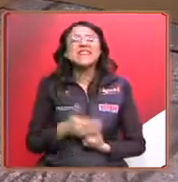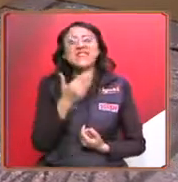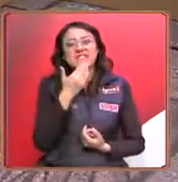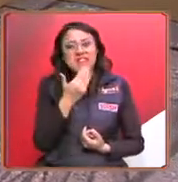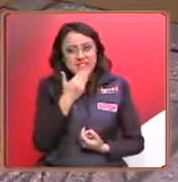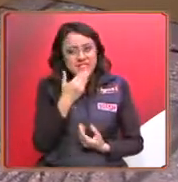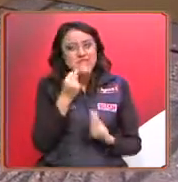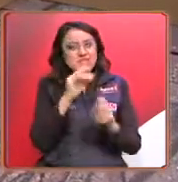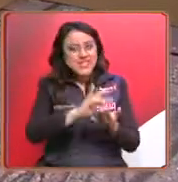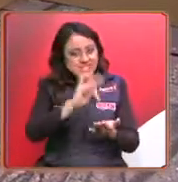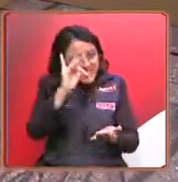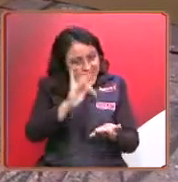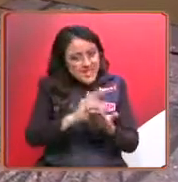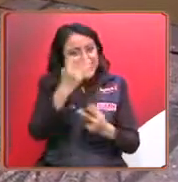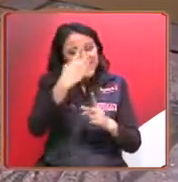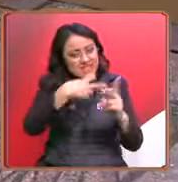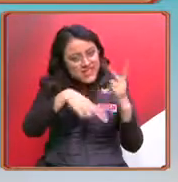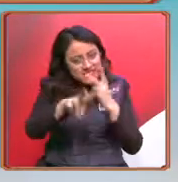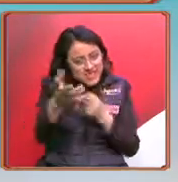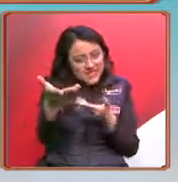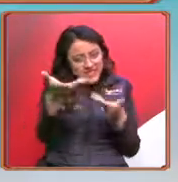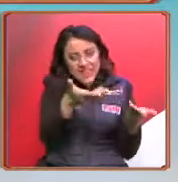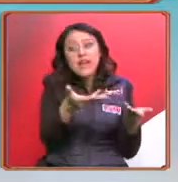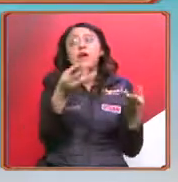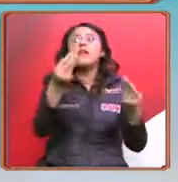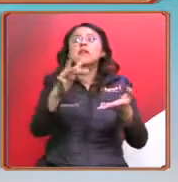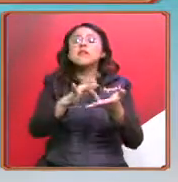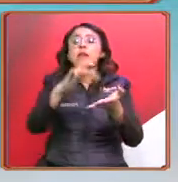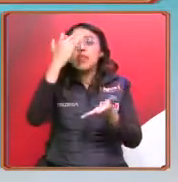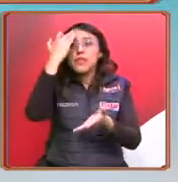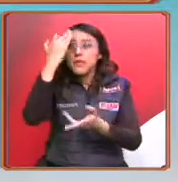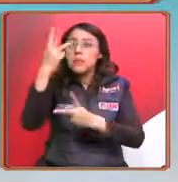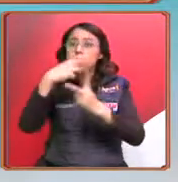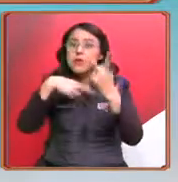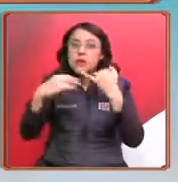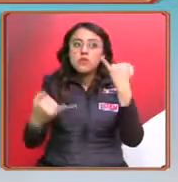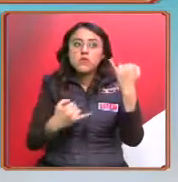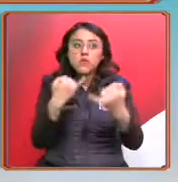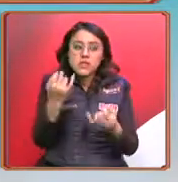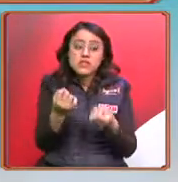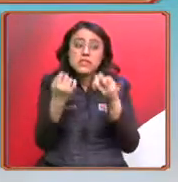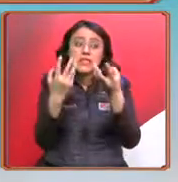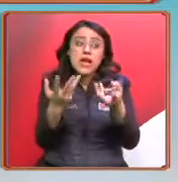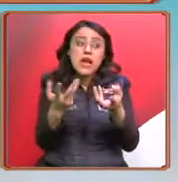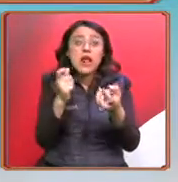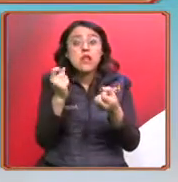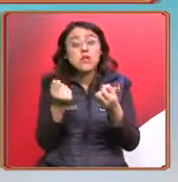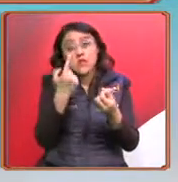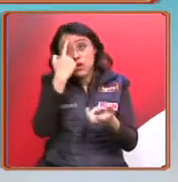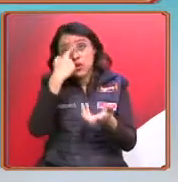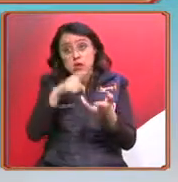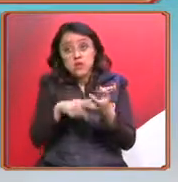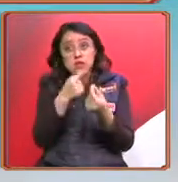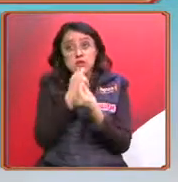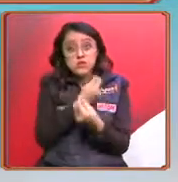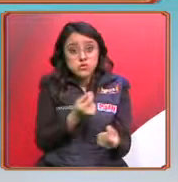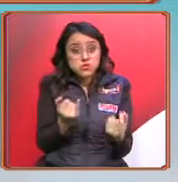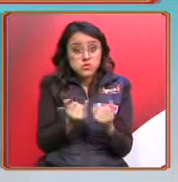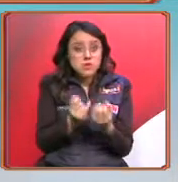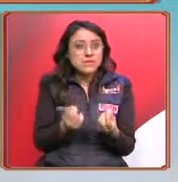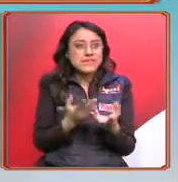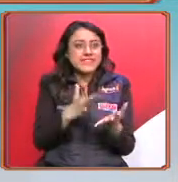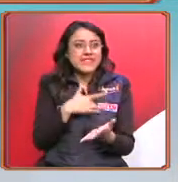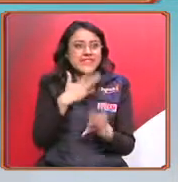venir, de verdad, qué padre que estés aquí con nosotros, que te tomes el tiempo para venir a traer tus juguetes. Seguramente los niños que los reciban vas a ver que van a